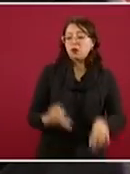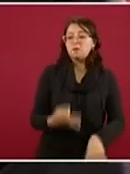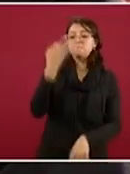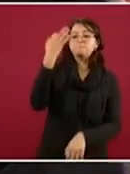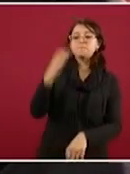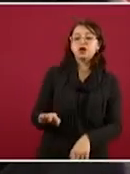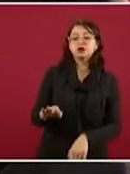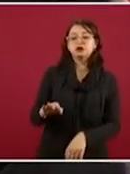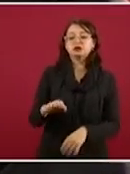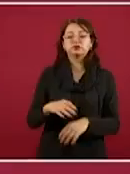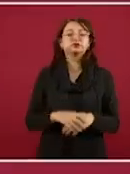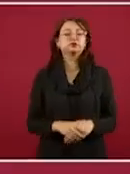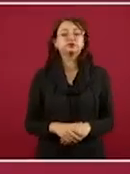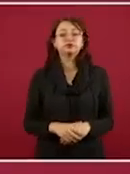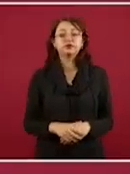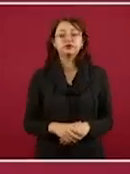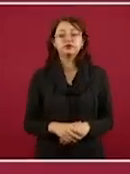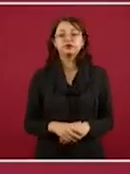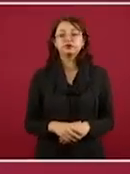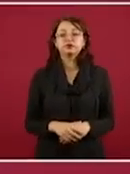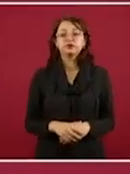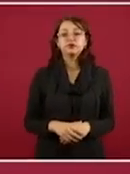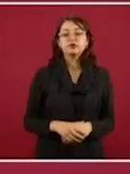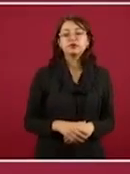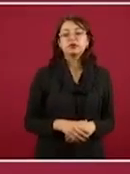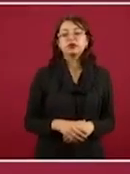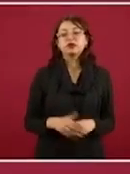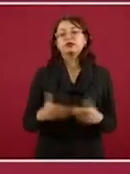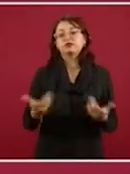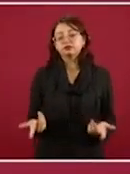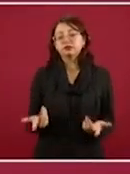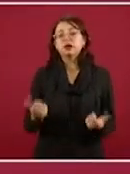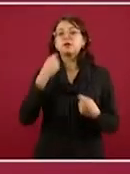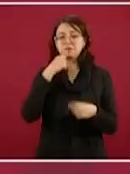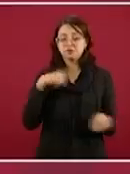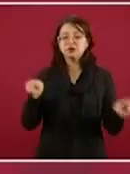agregan por delitos electorales.